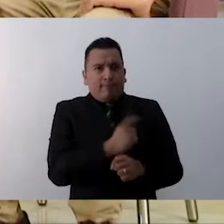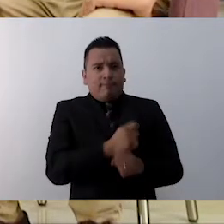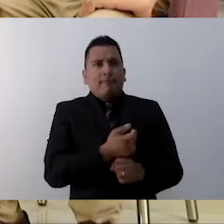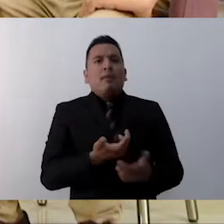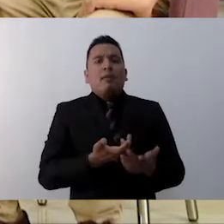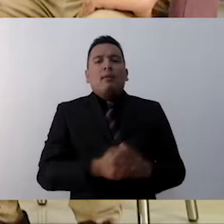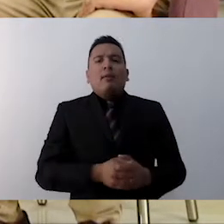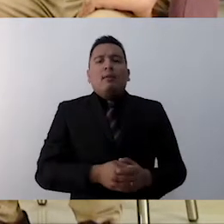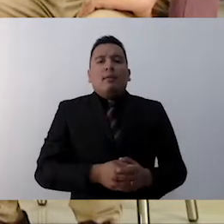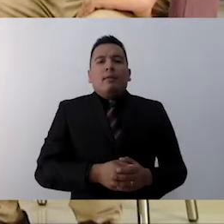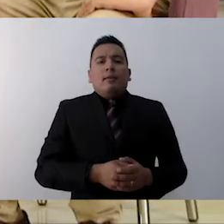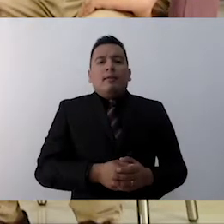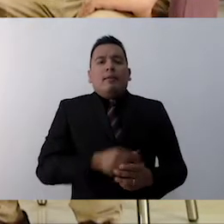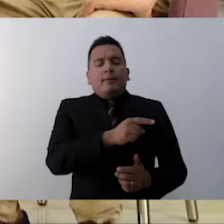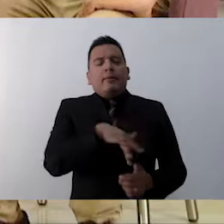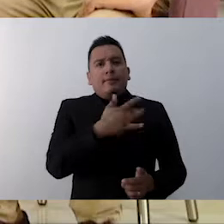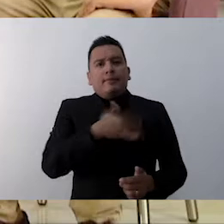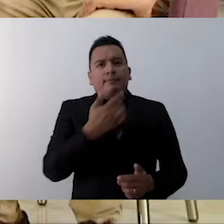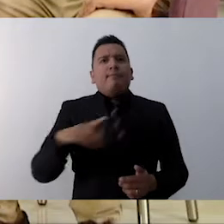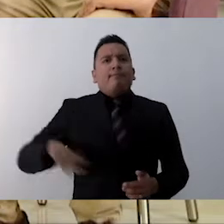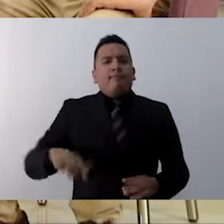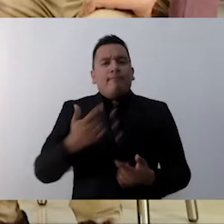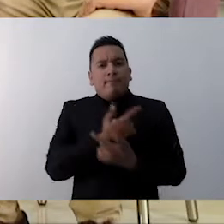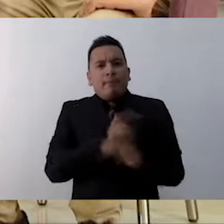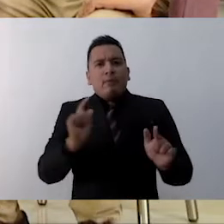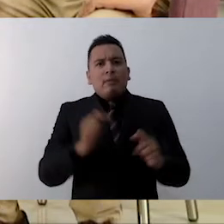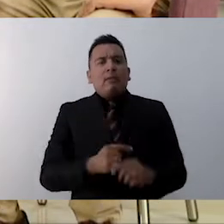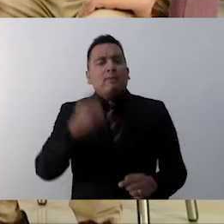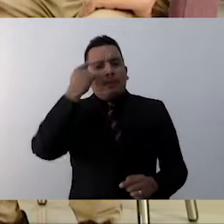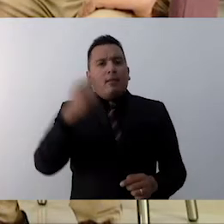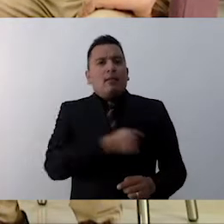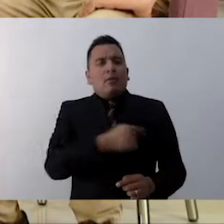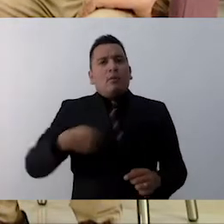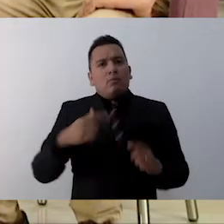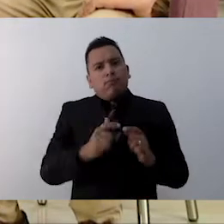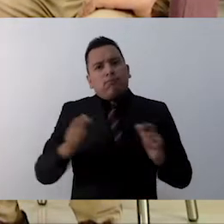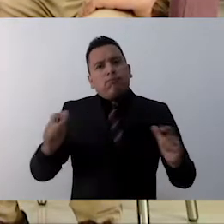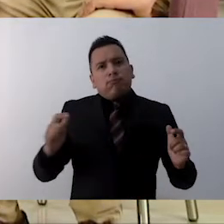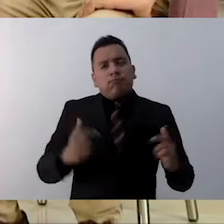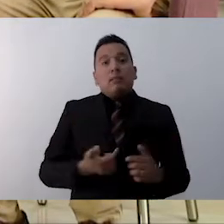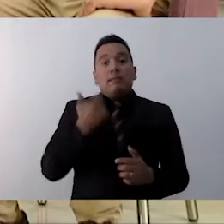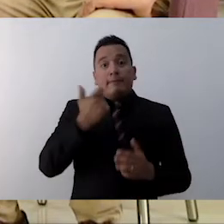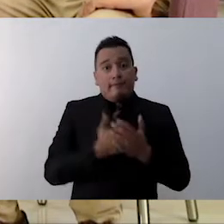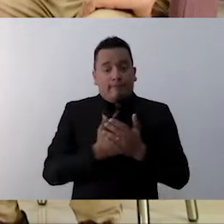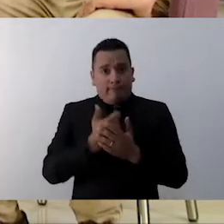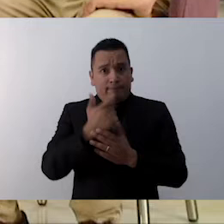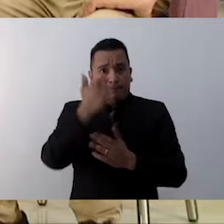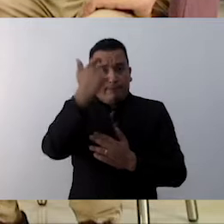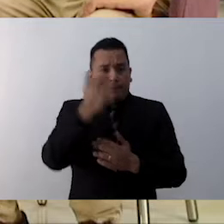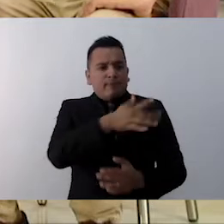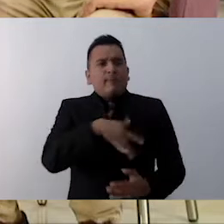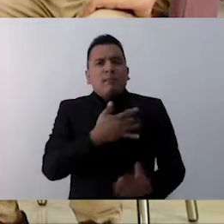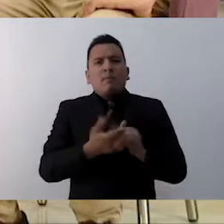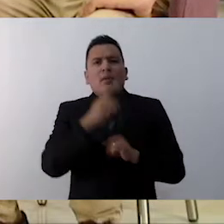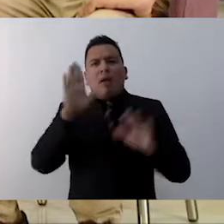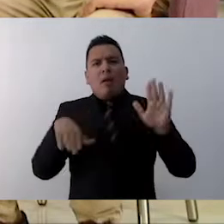pregunta es en el sentido de que ¿qué papel tiene la democracia en el desarrollo económico de un país? Porque a